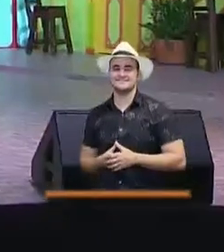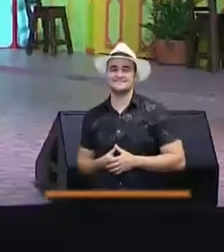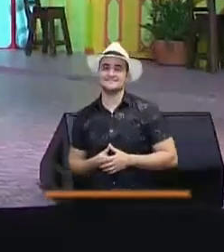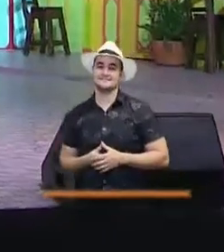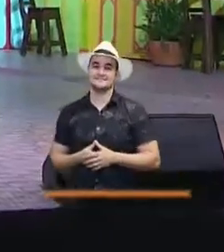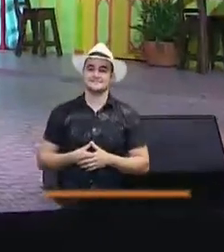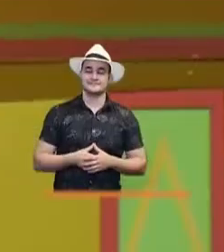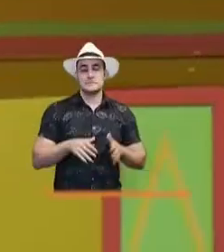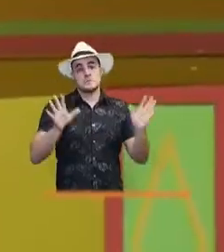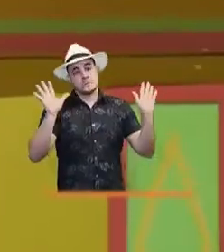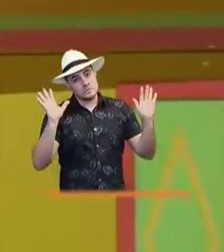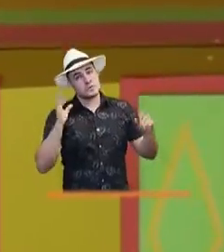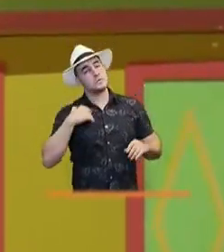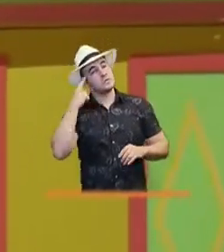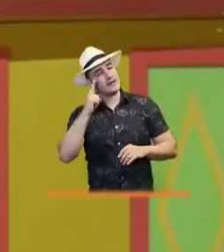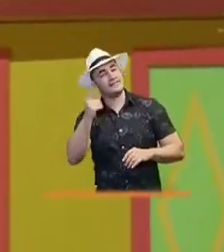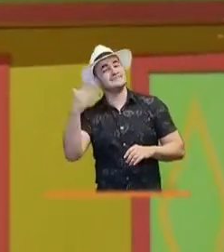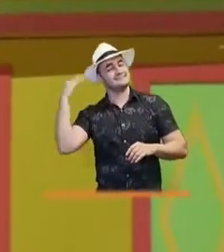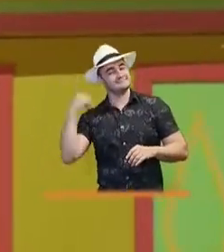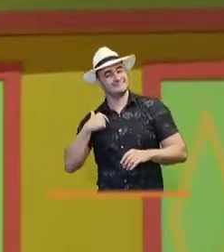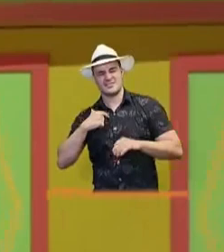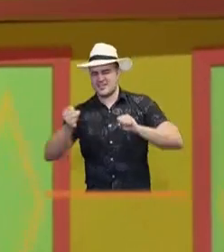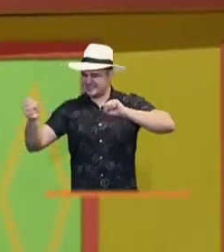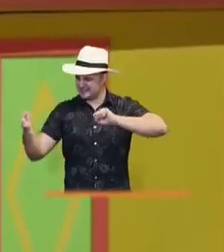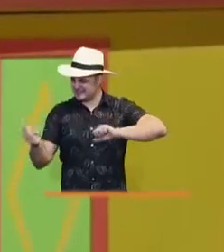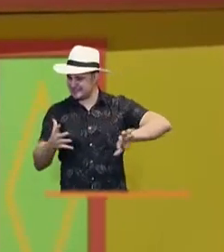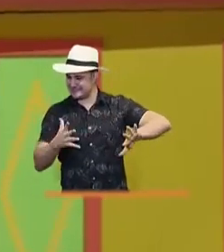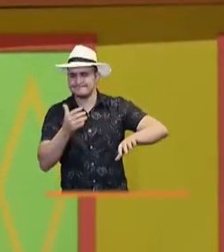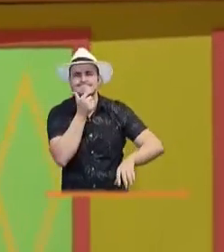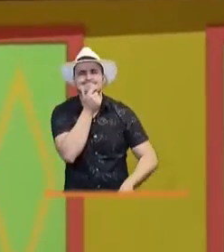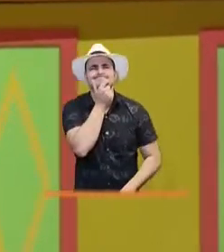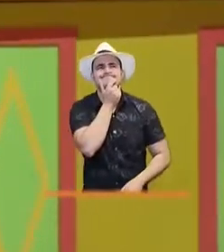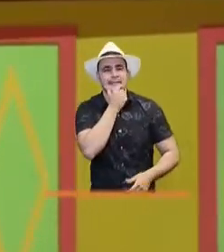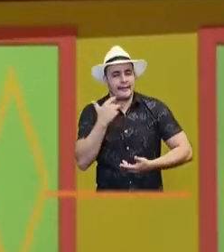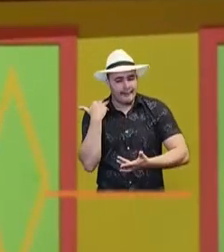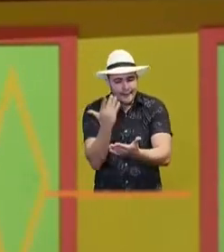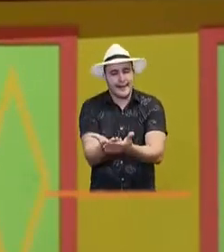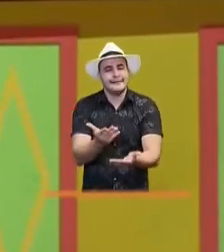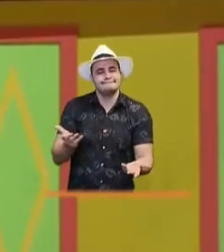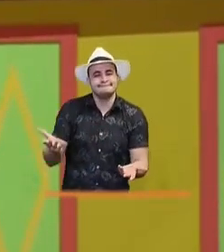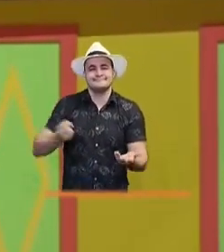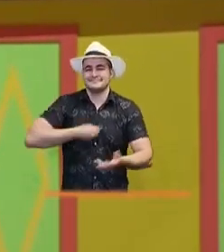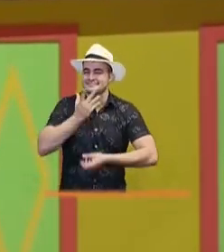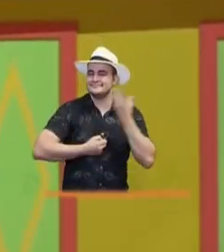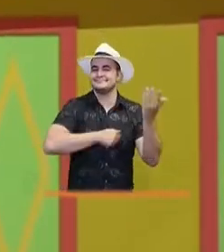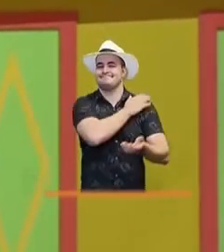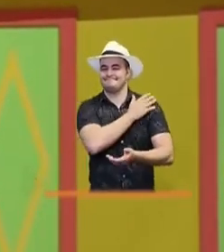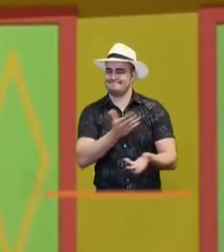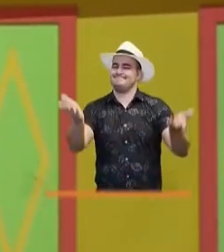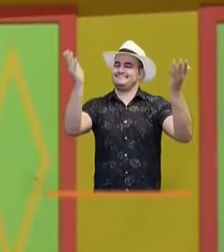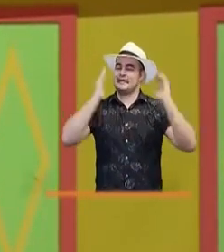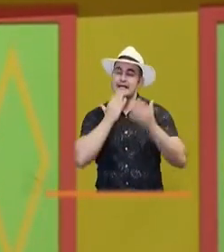Un día pensé retirarme, pero aún trovando sigo, y eso es gracias